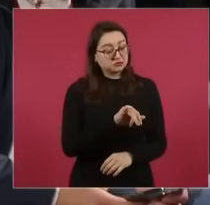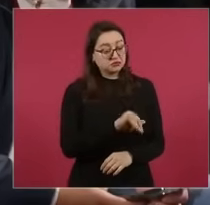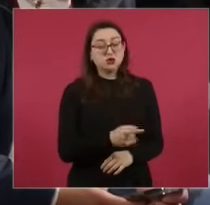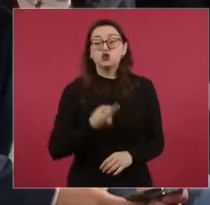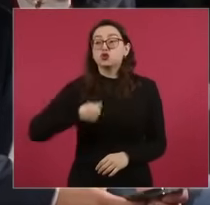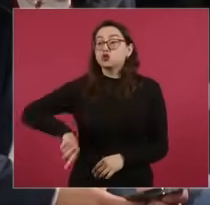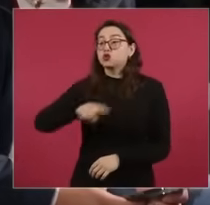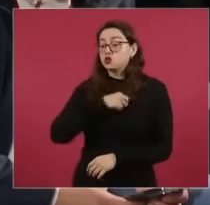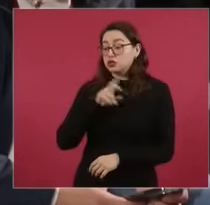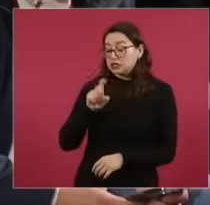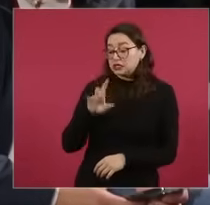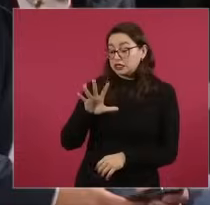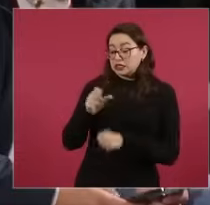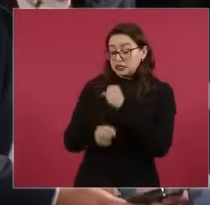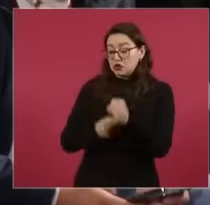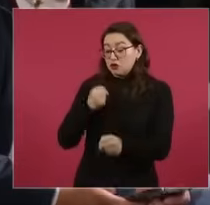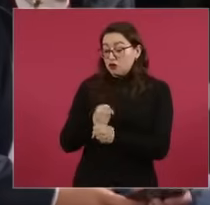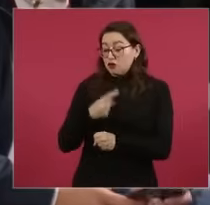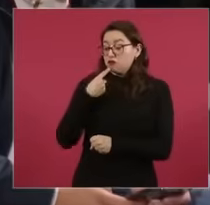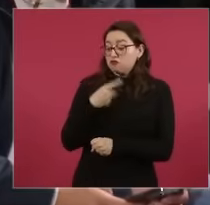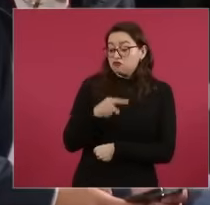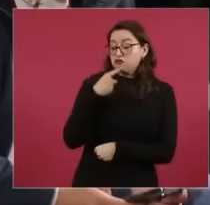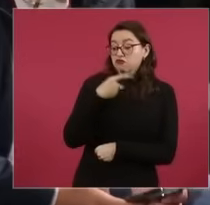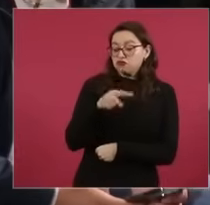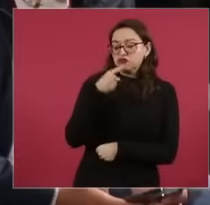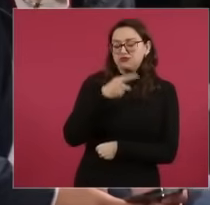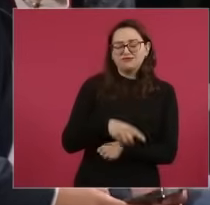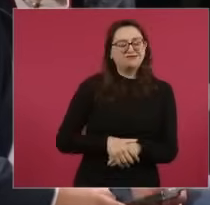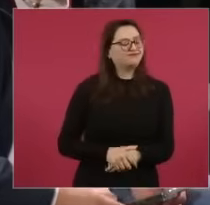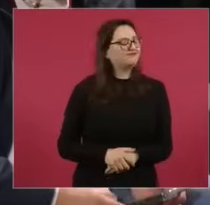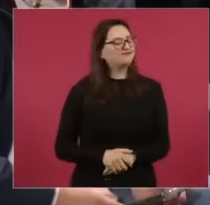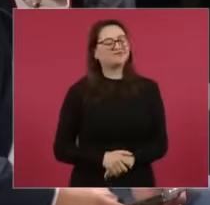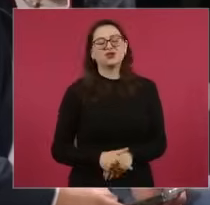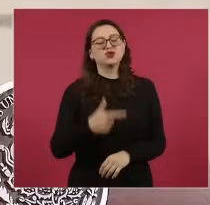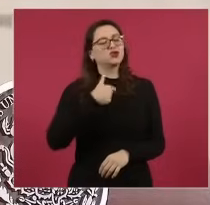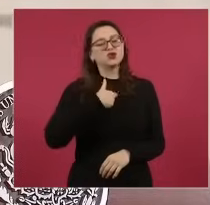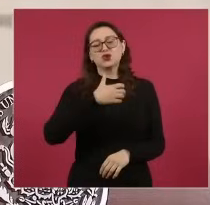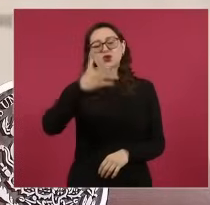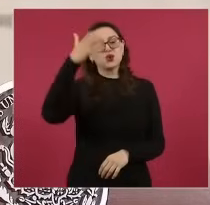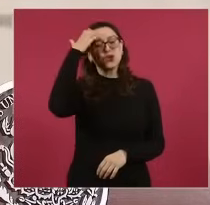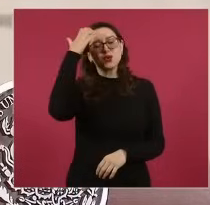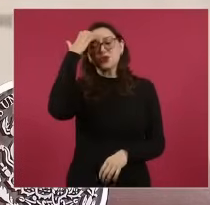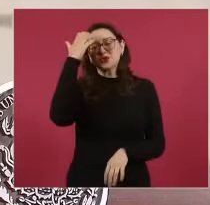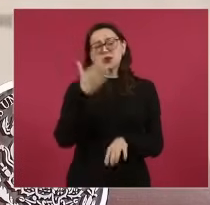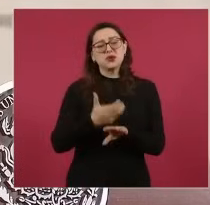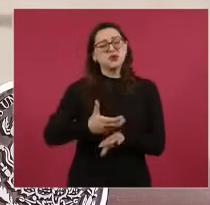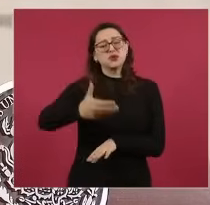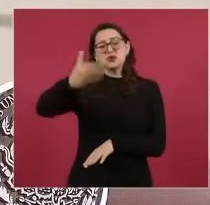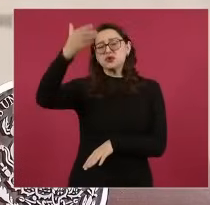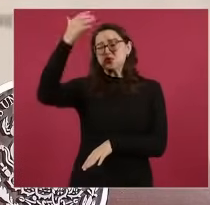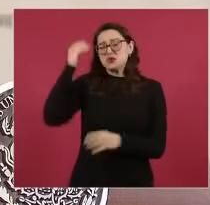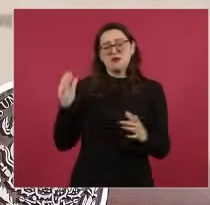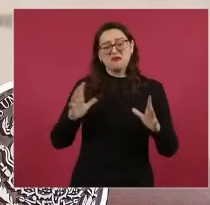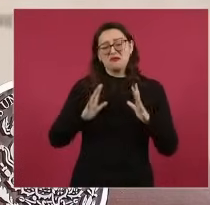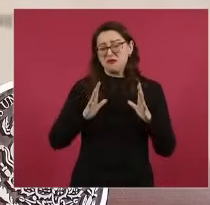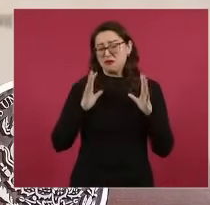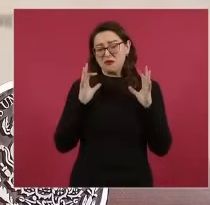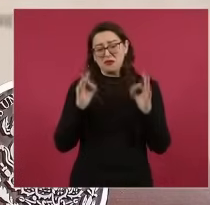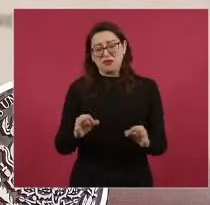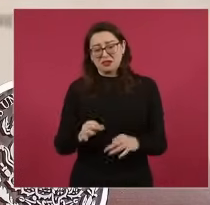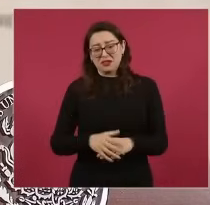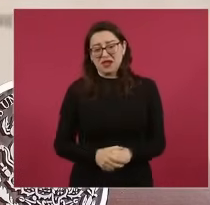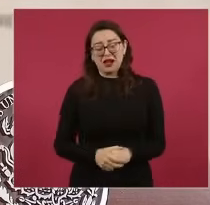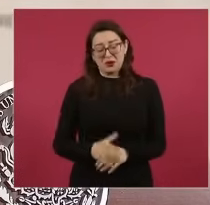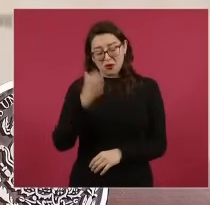denunciando y recibiendo acoso de Felipe Calderón. Los conozco desde que se fundaron. A